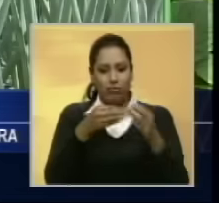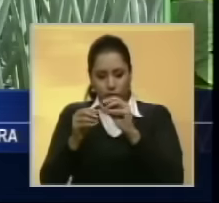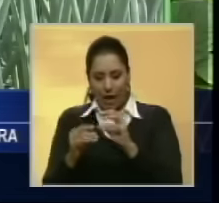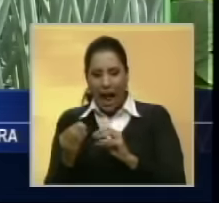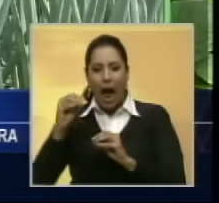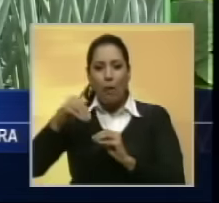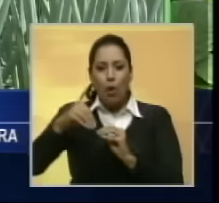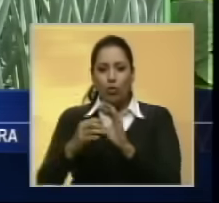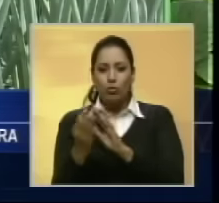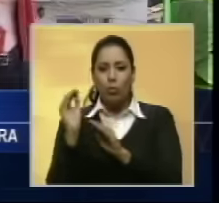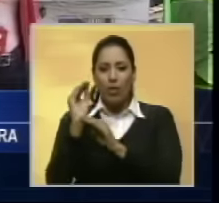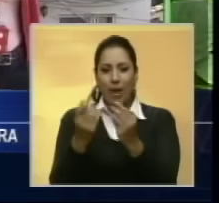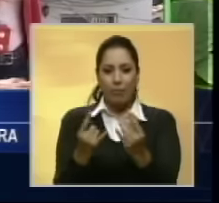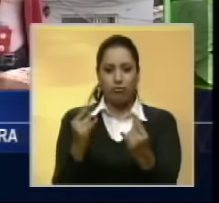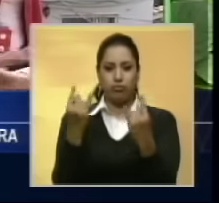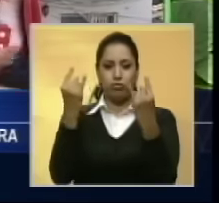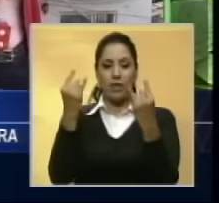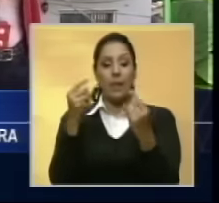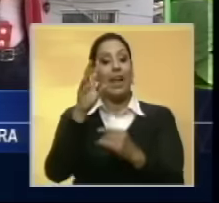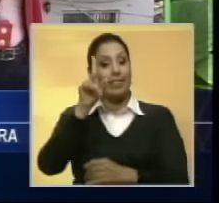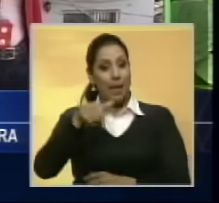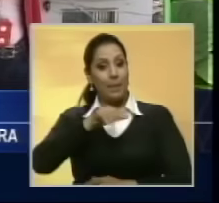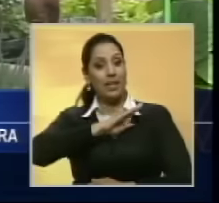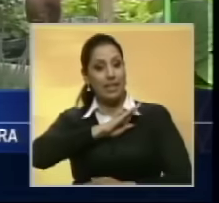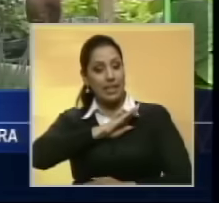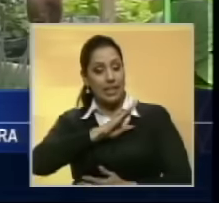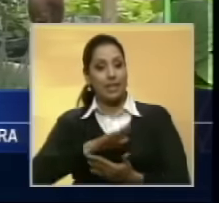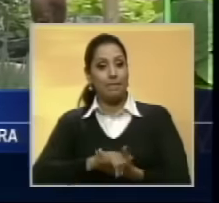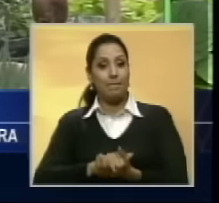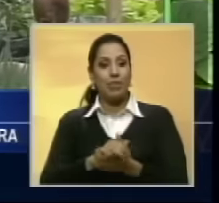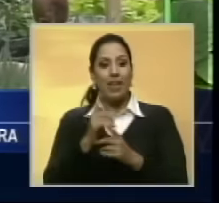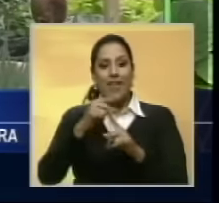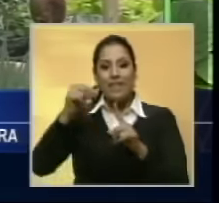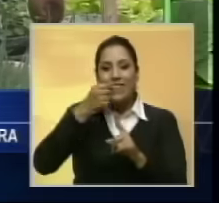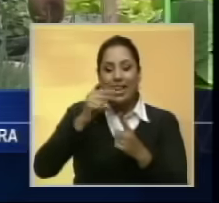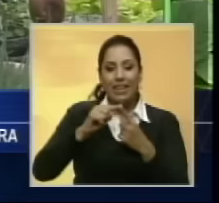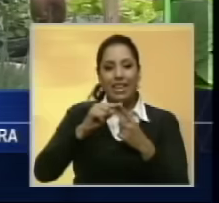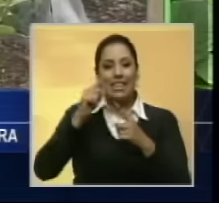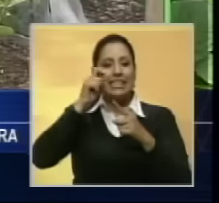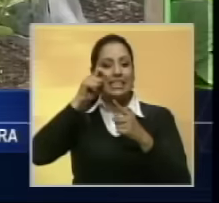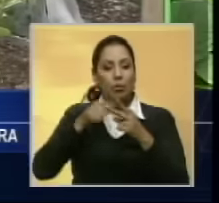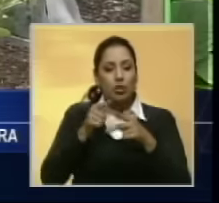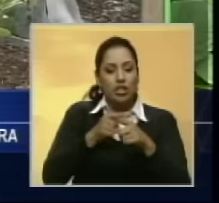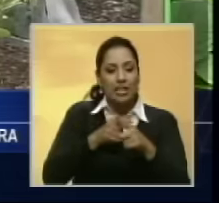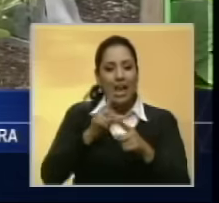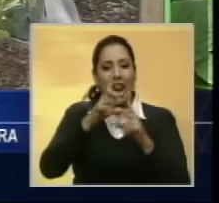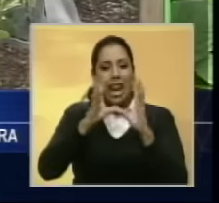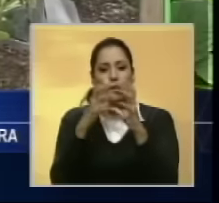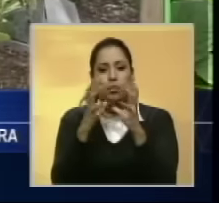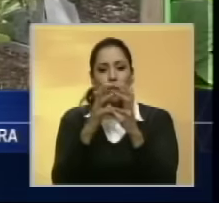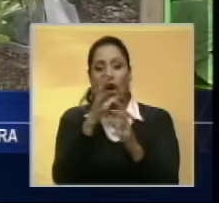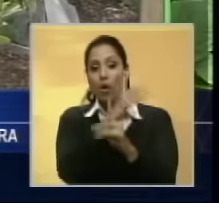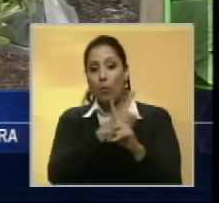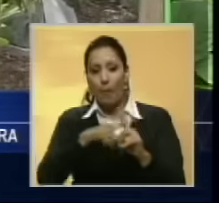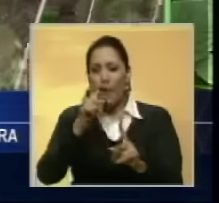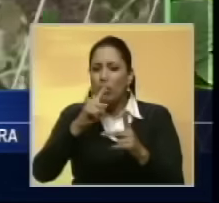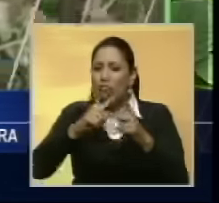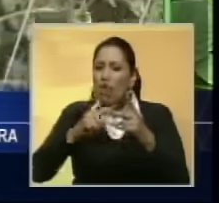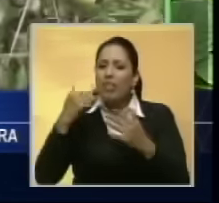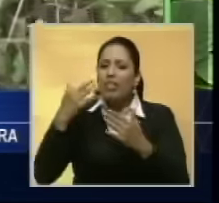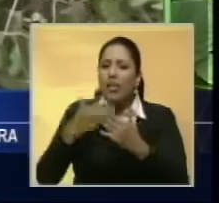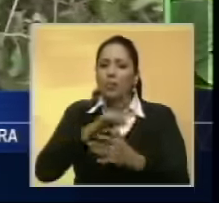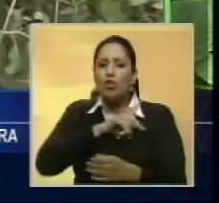se tienen de la cocina. Tenemos cilantro, cebollín, lechuga. Entonces, ¿cuánto tiempo